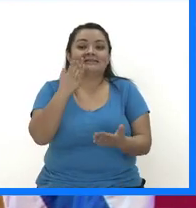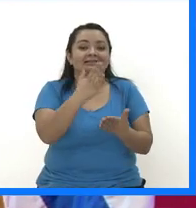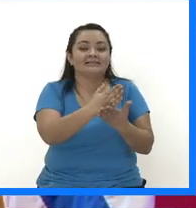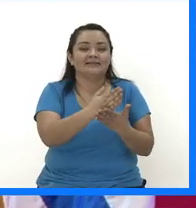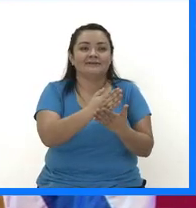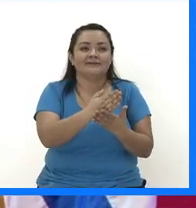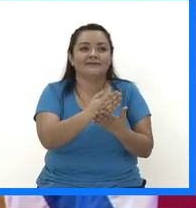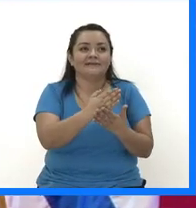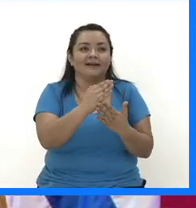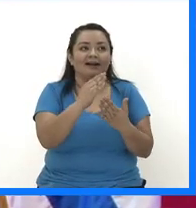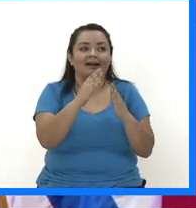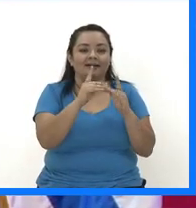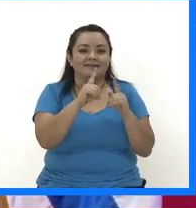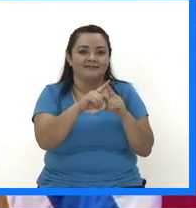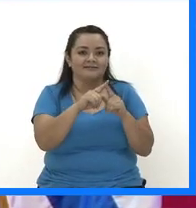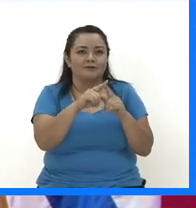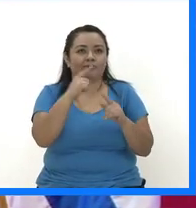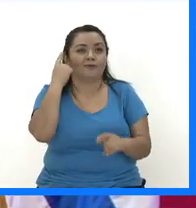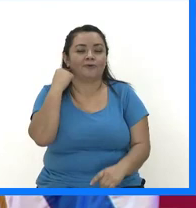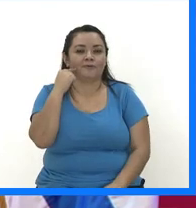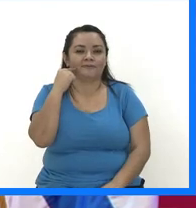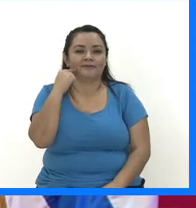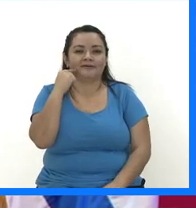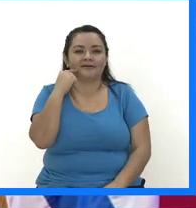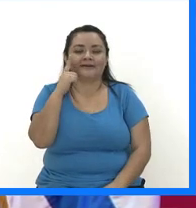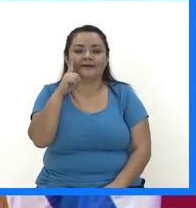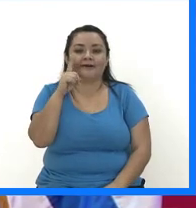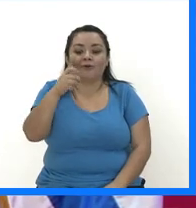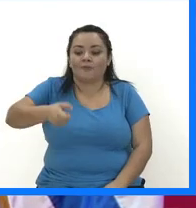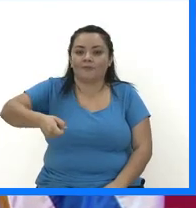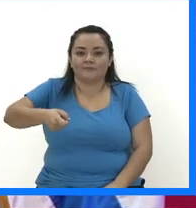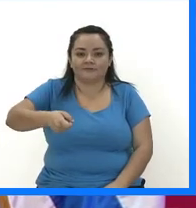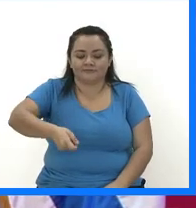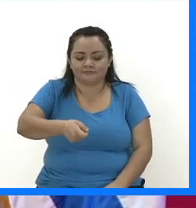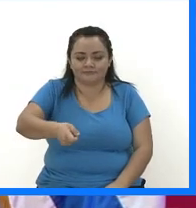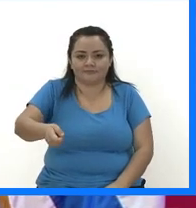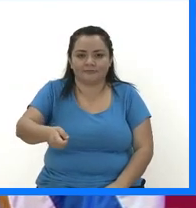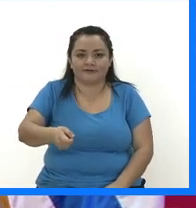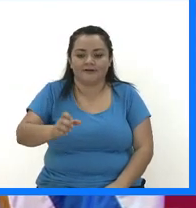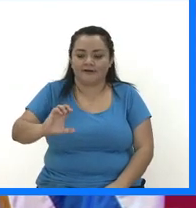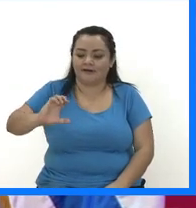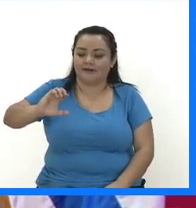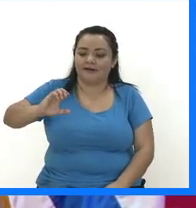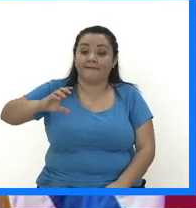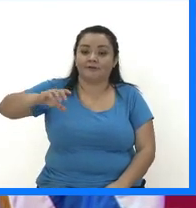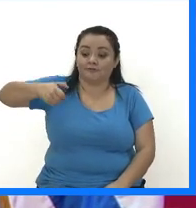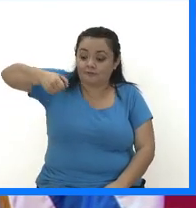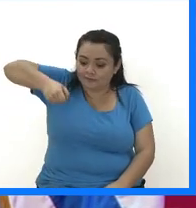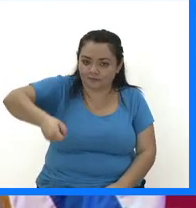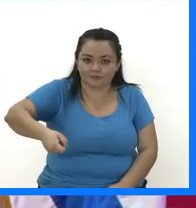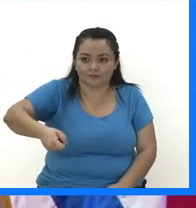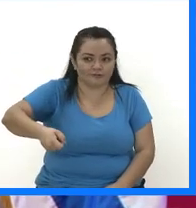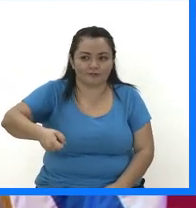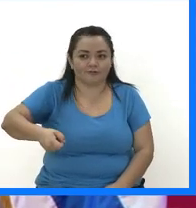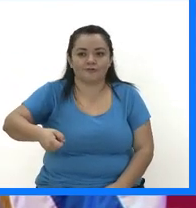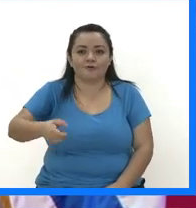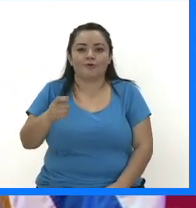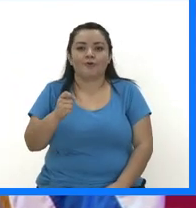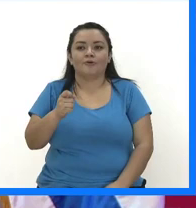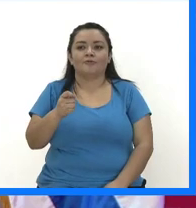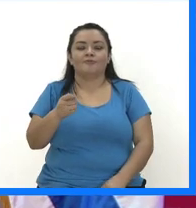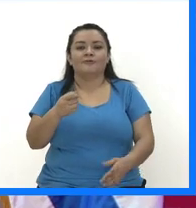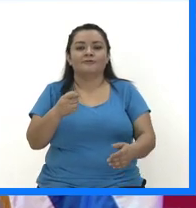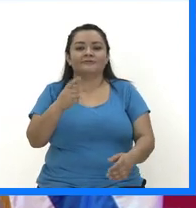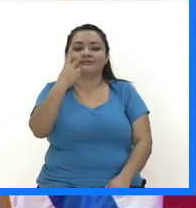iglesia encontré un hombre con un bastón pero no bastan para apoyarse un bastón de